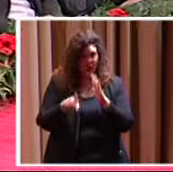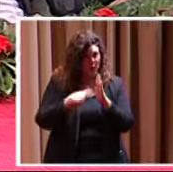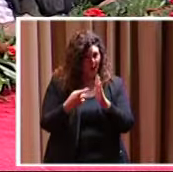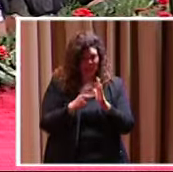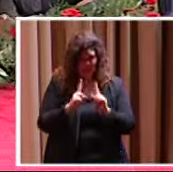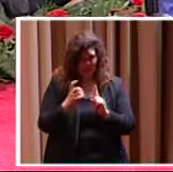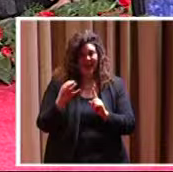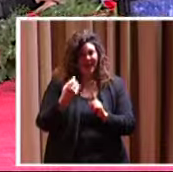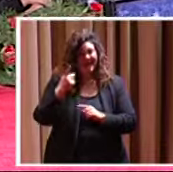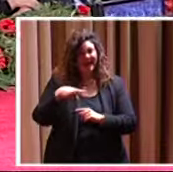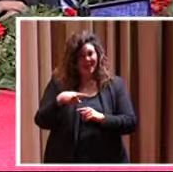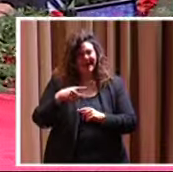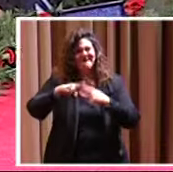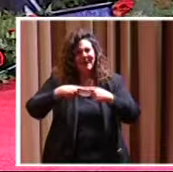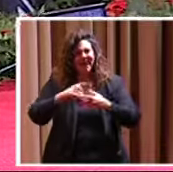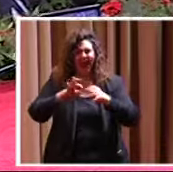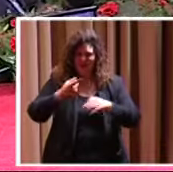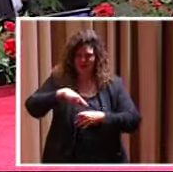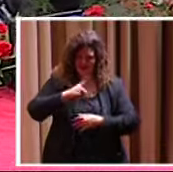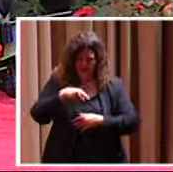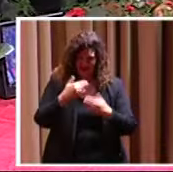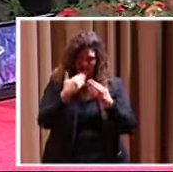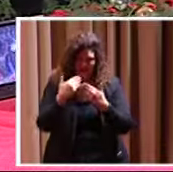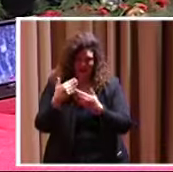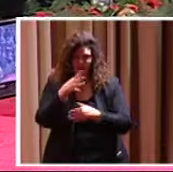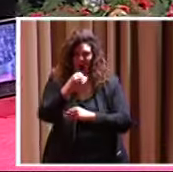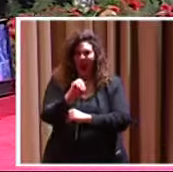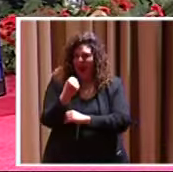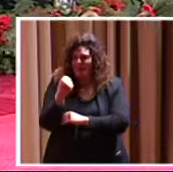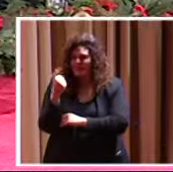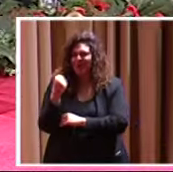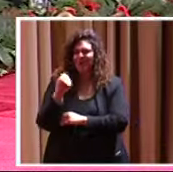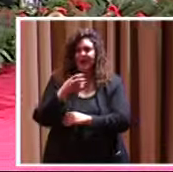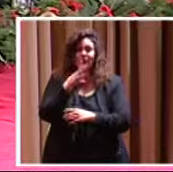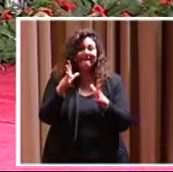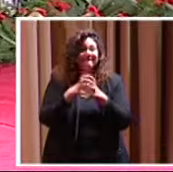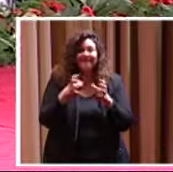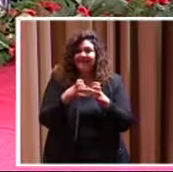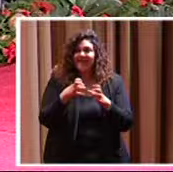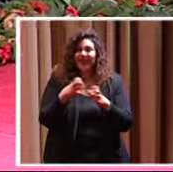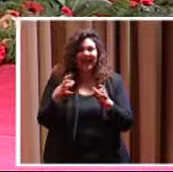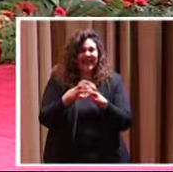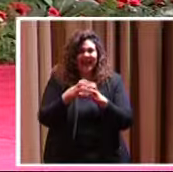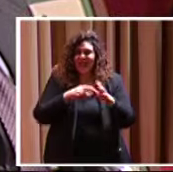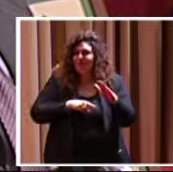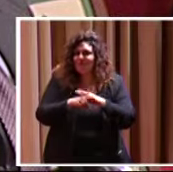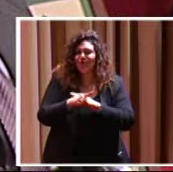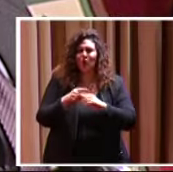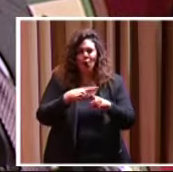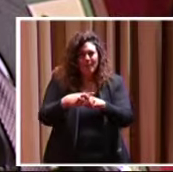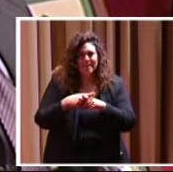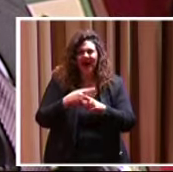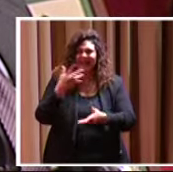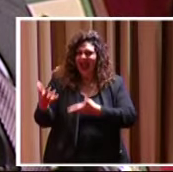no lo extendiésemos a nuestros familiares y amigos, que nos apoyan en nuestro afán por Granada, que comparten y animan nuestra